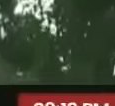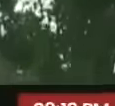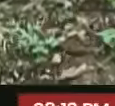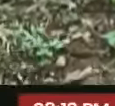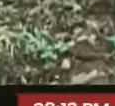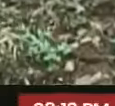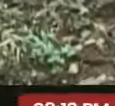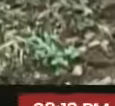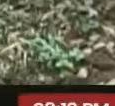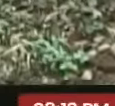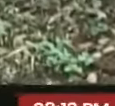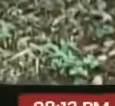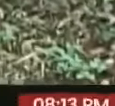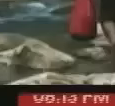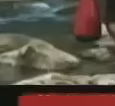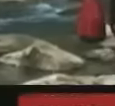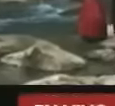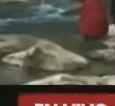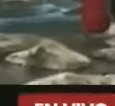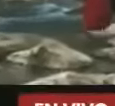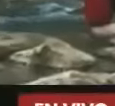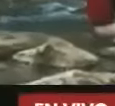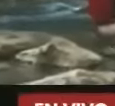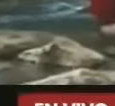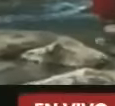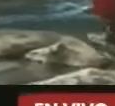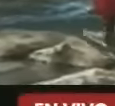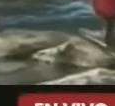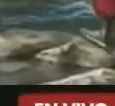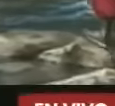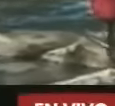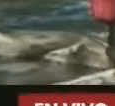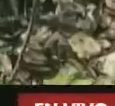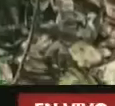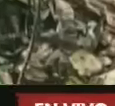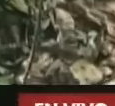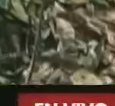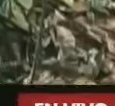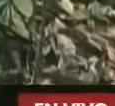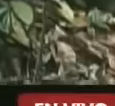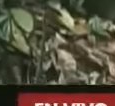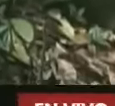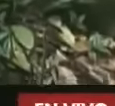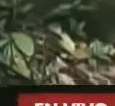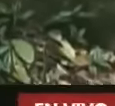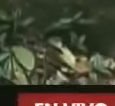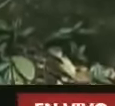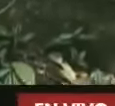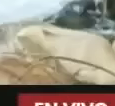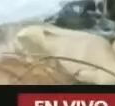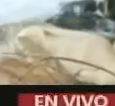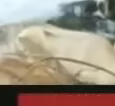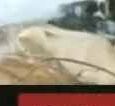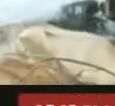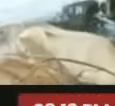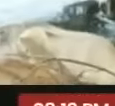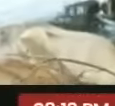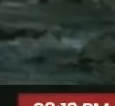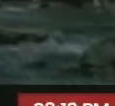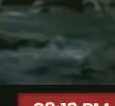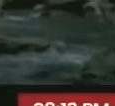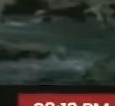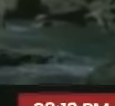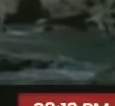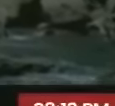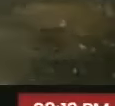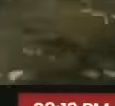destino perfecto para los amantes del turismo de aventura. Es una travesía sin precedente por la hermosura de la vegetación